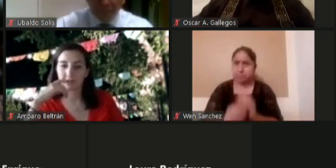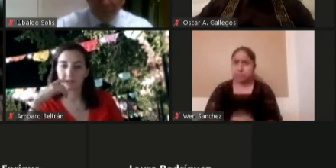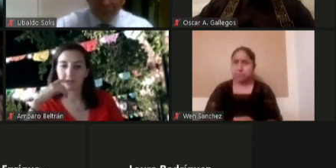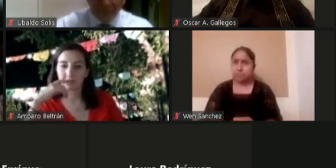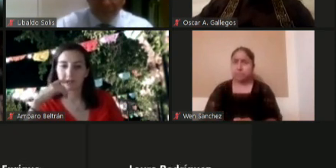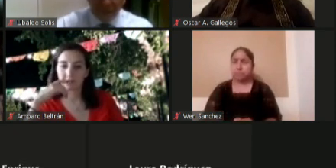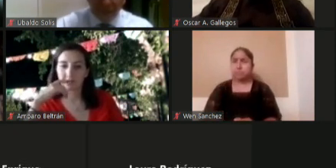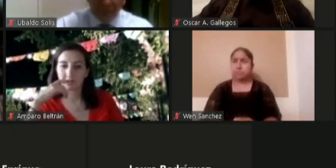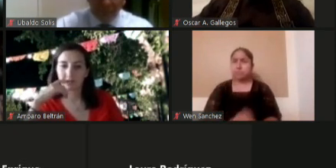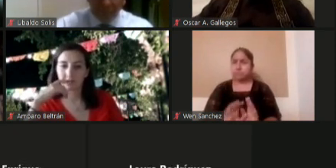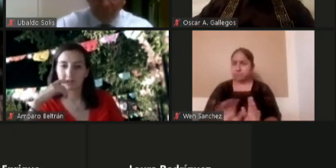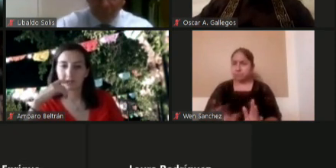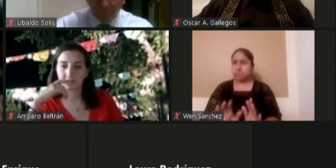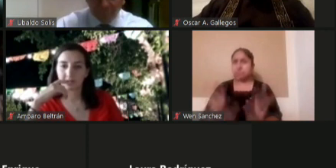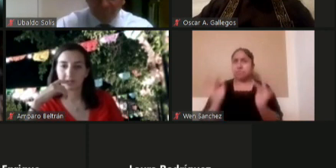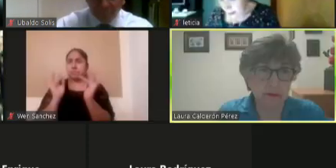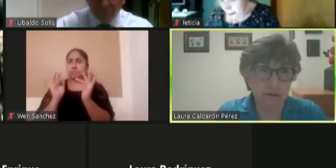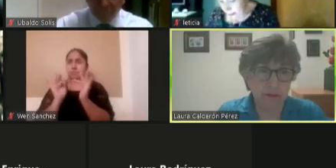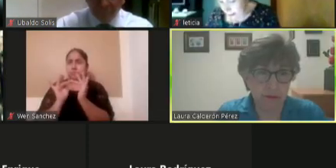Ahí está.